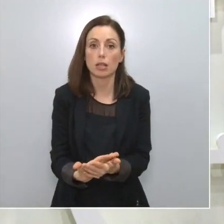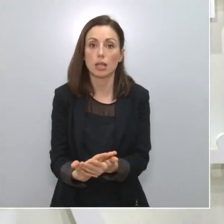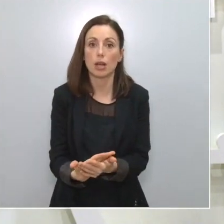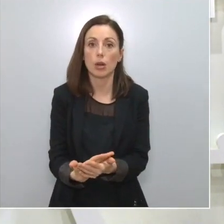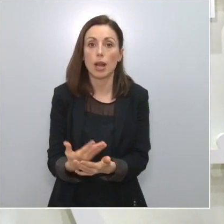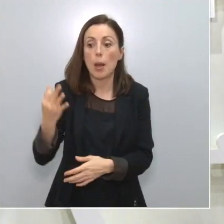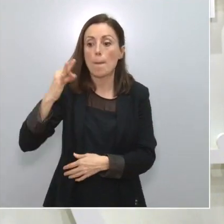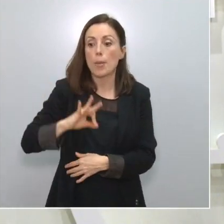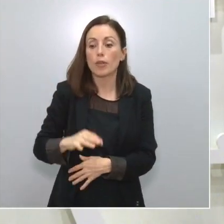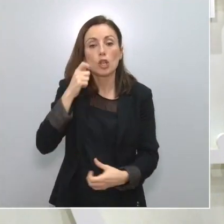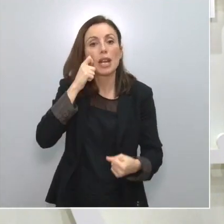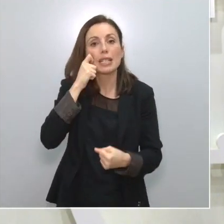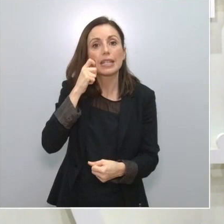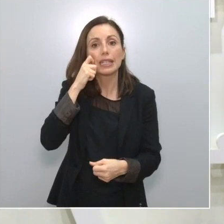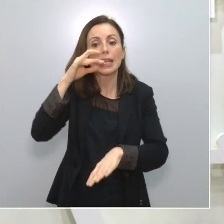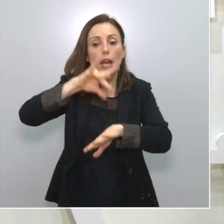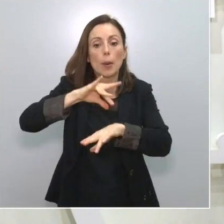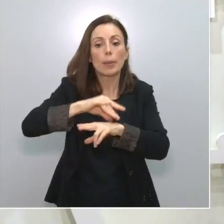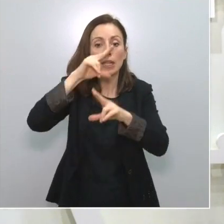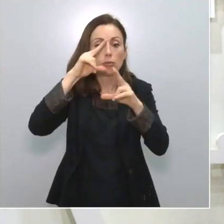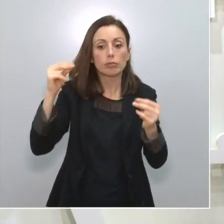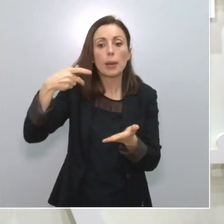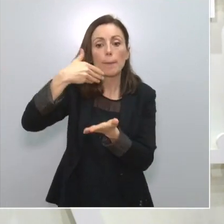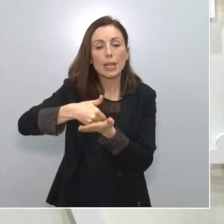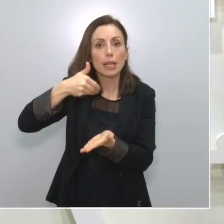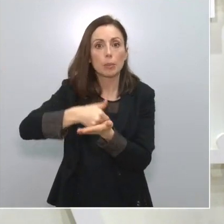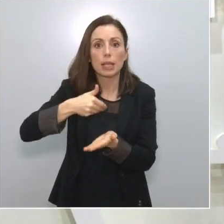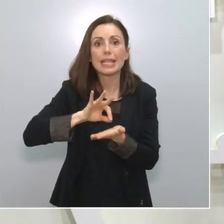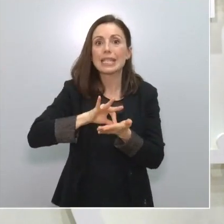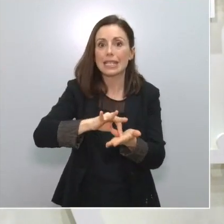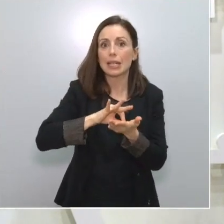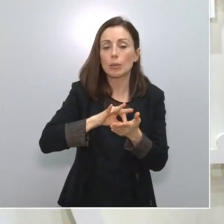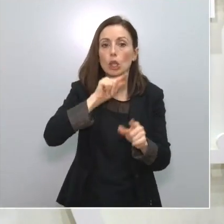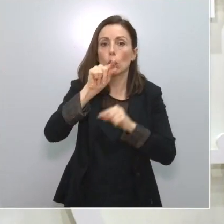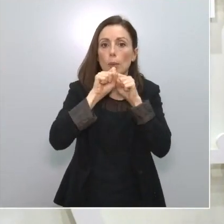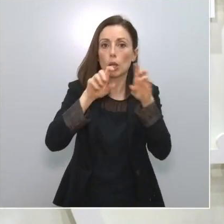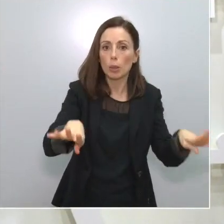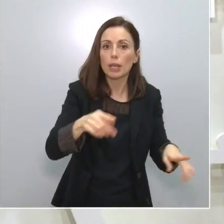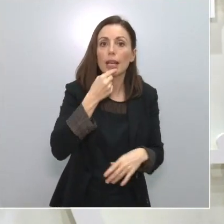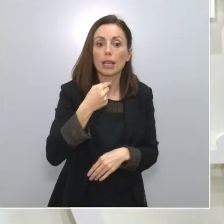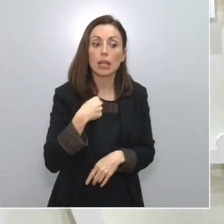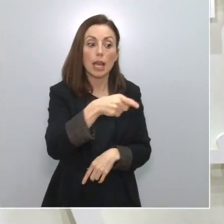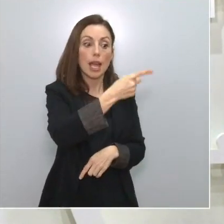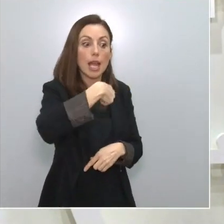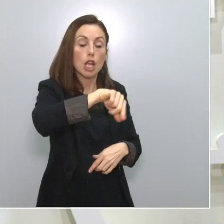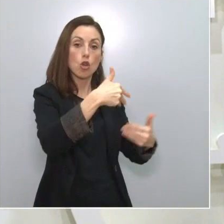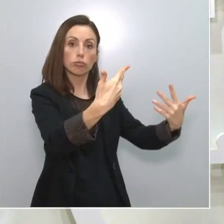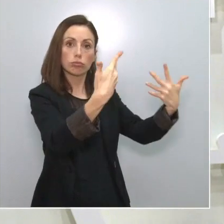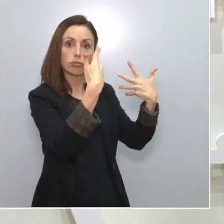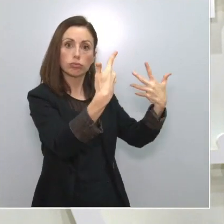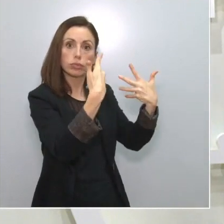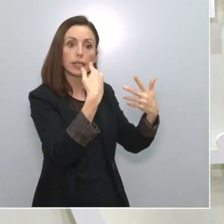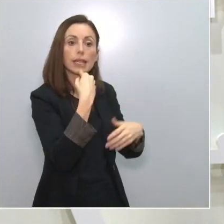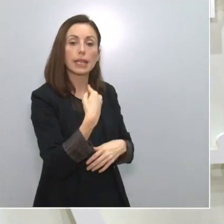nuestros profesionales sanitarios, las que nos haga Salud Pública en la Región de Murcia y lo que nos diga el Servicio de Epidemiología. Según ellos nos recomienden, según ellos